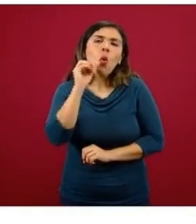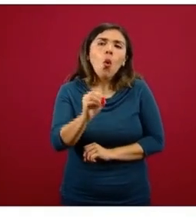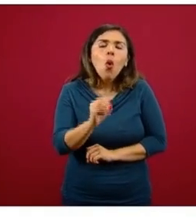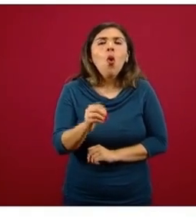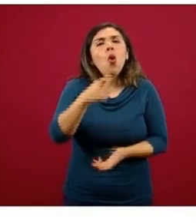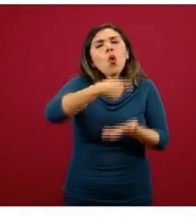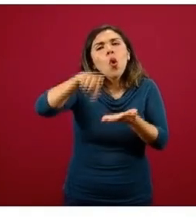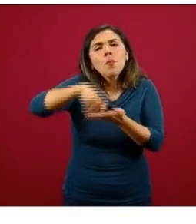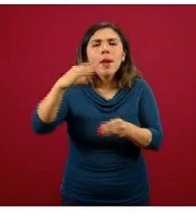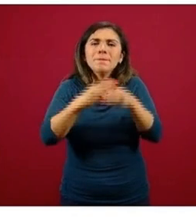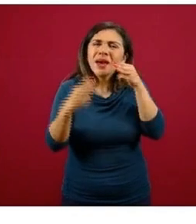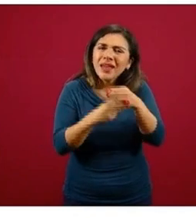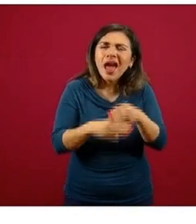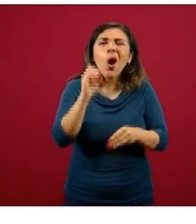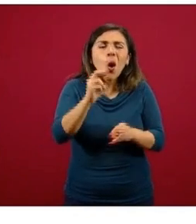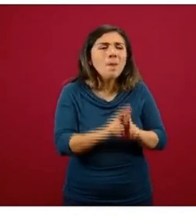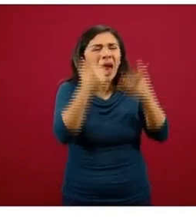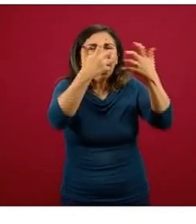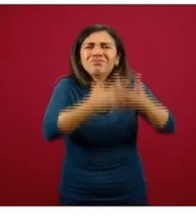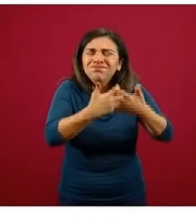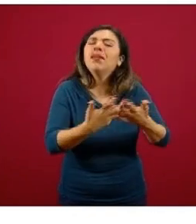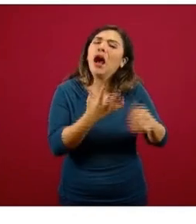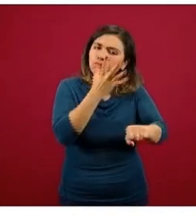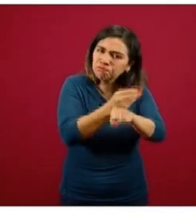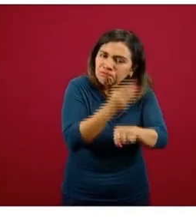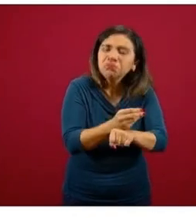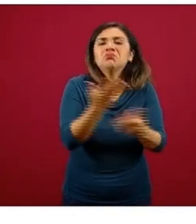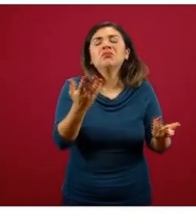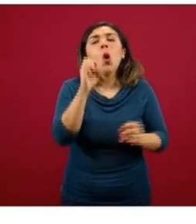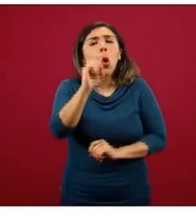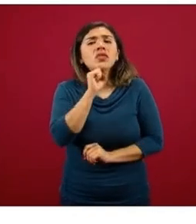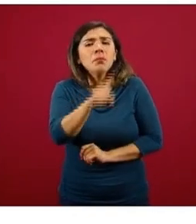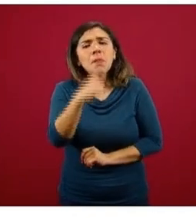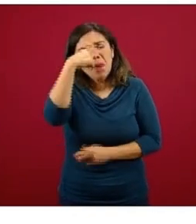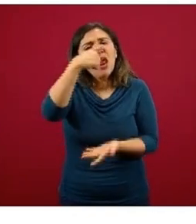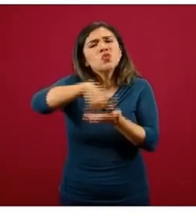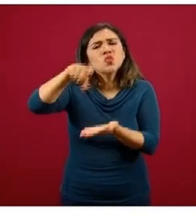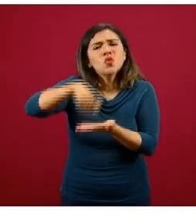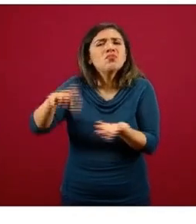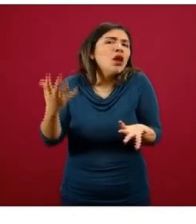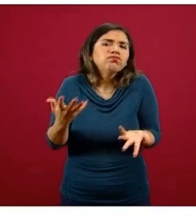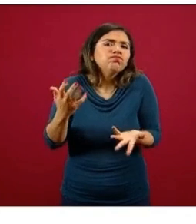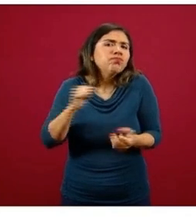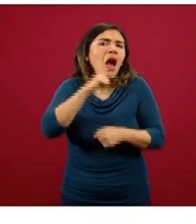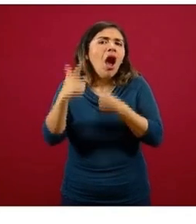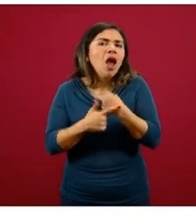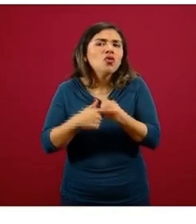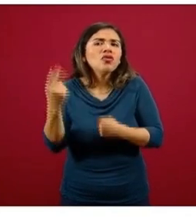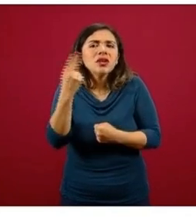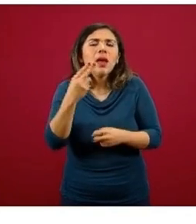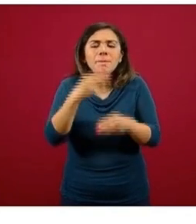comprar materia prima, reparar alguna maquinaria o equipo, o incluso adquirir algún tipo